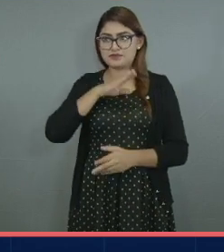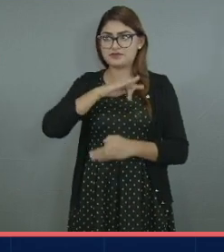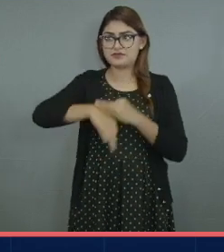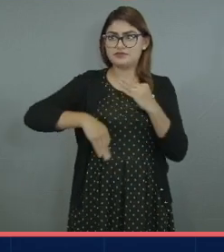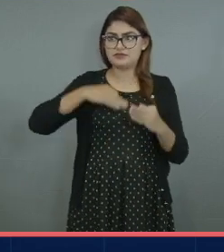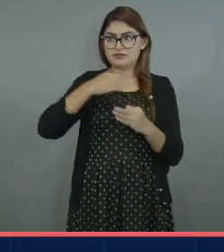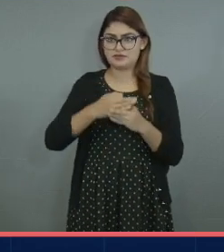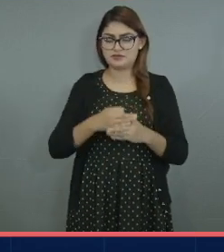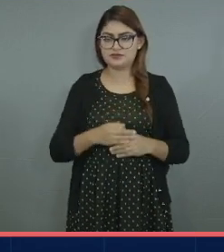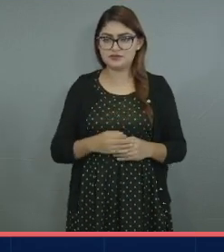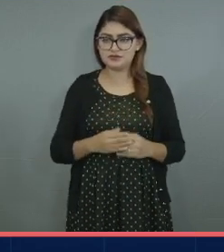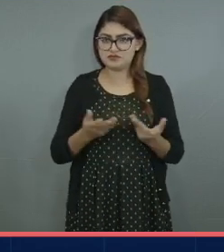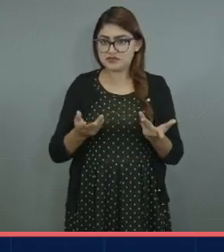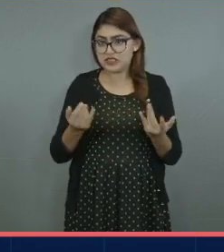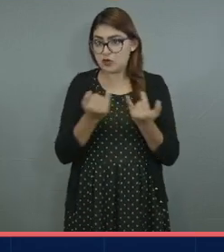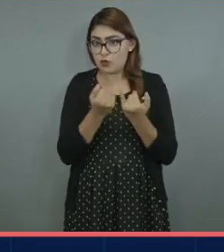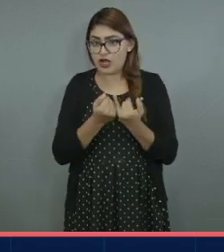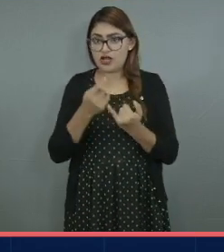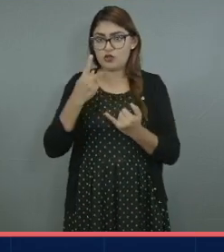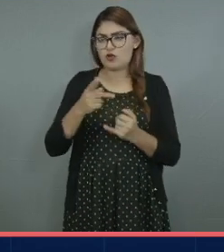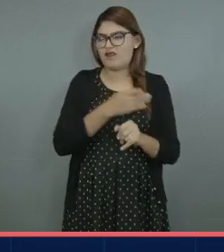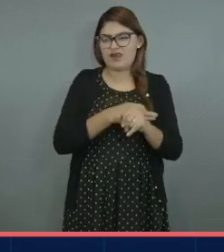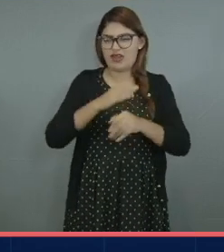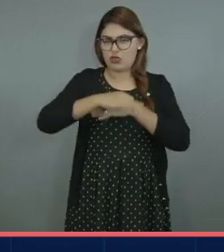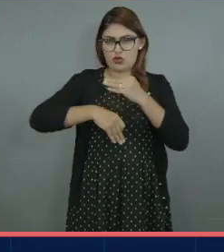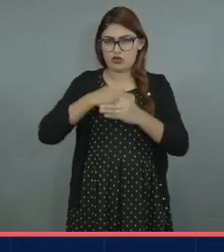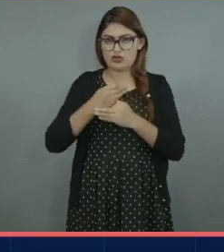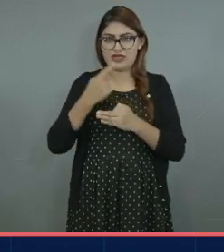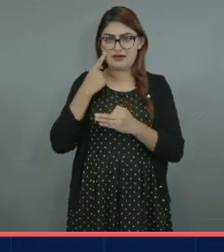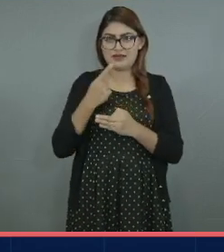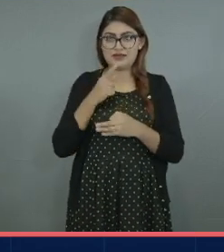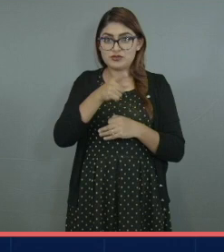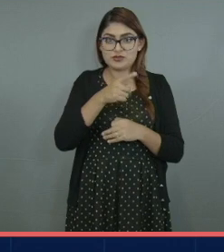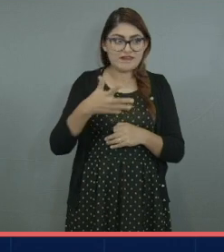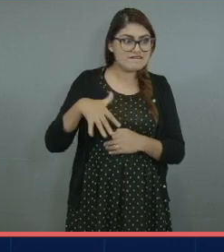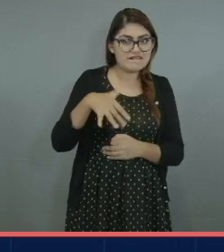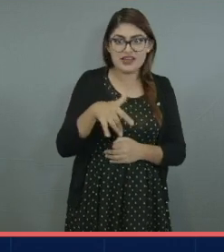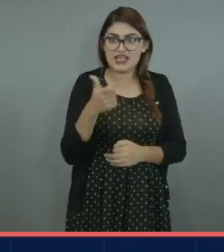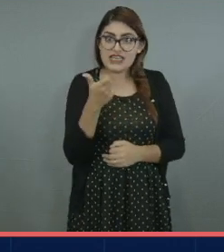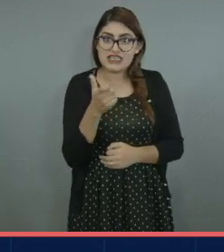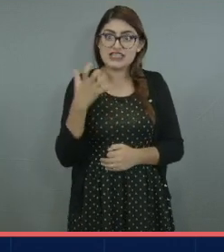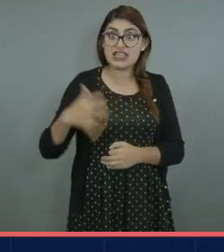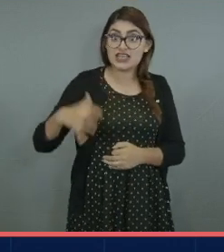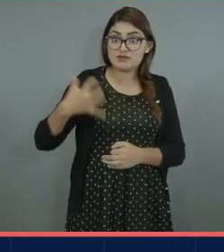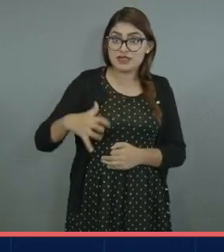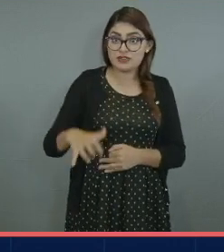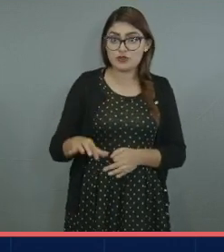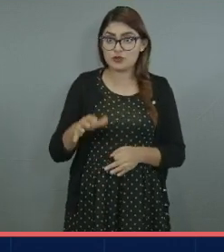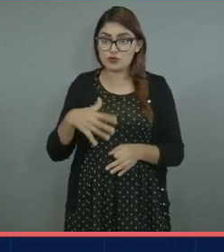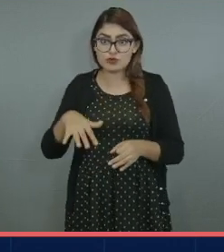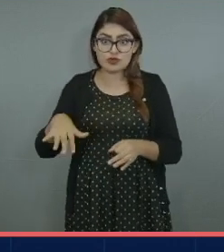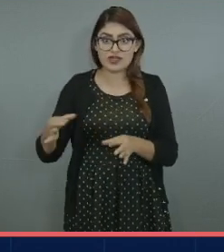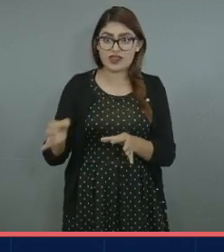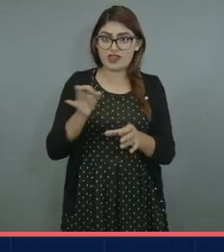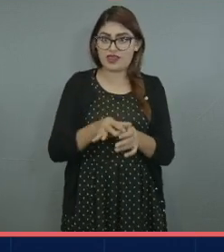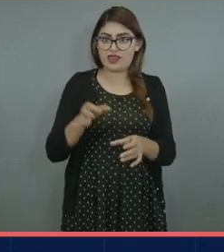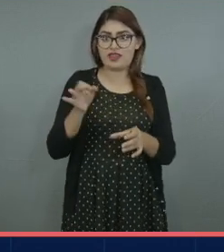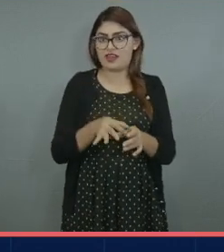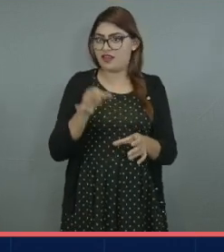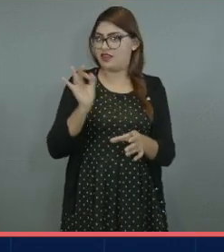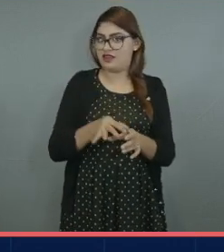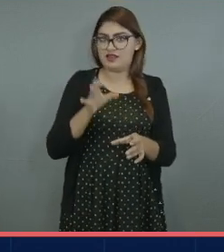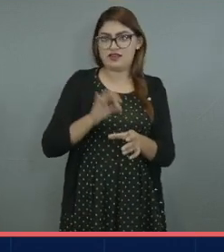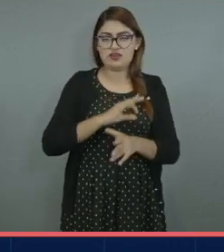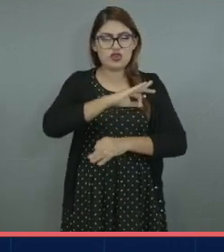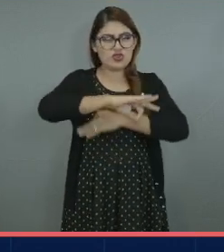los integrantes de su familia, pues van a estar cazando las moneditas de los 10 pesos, porque en una alcancía, todas